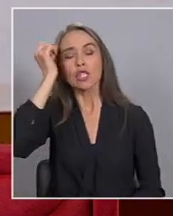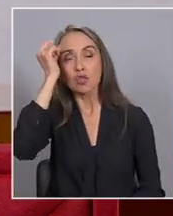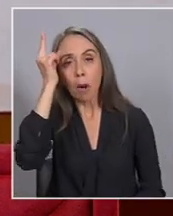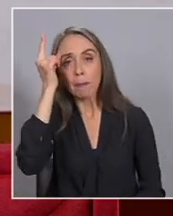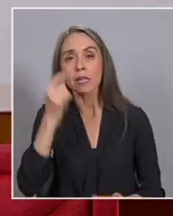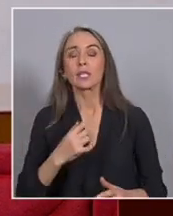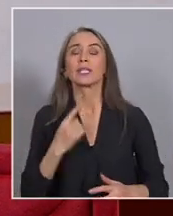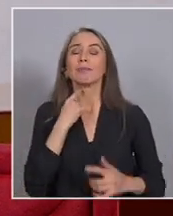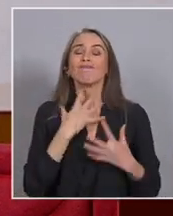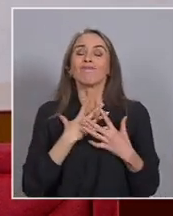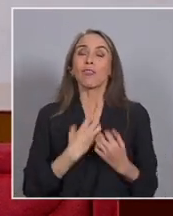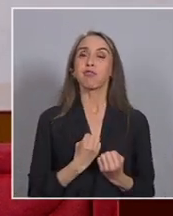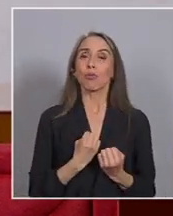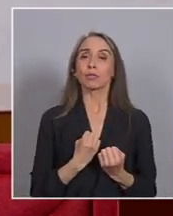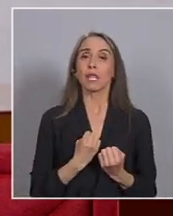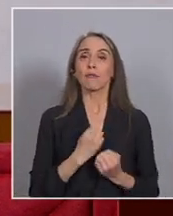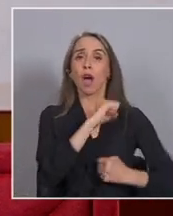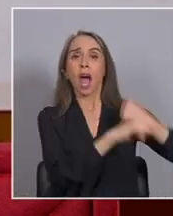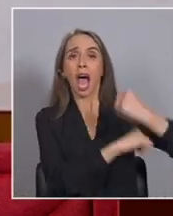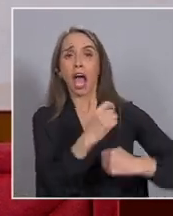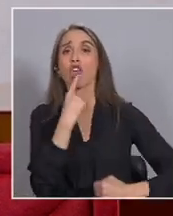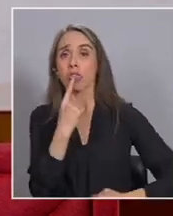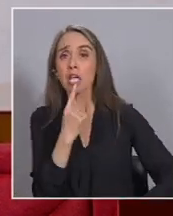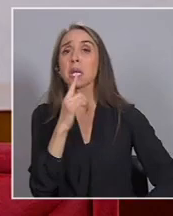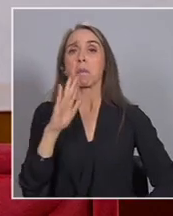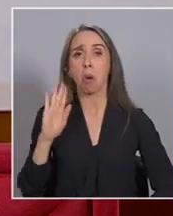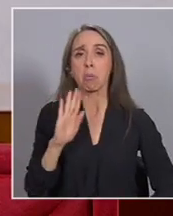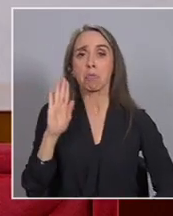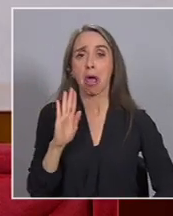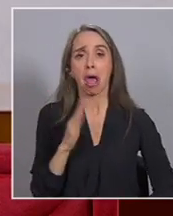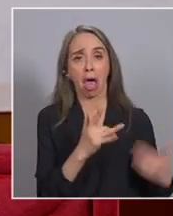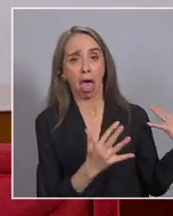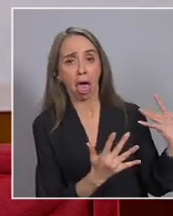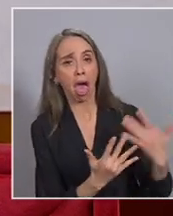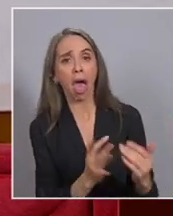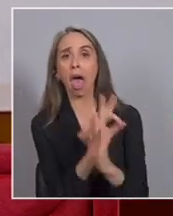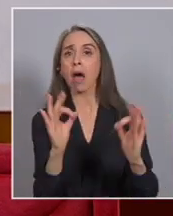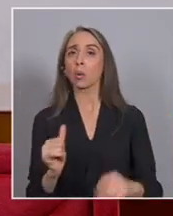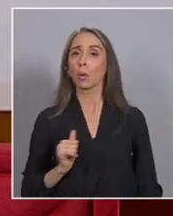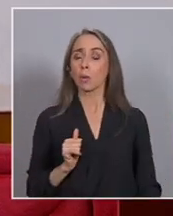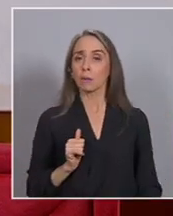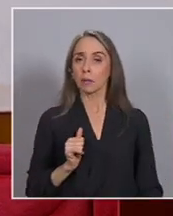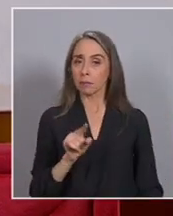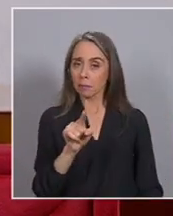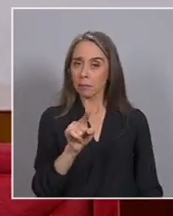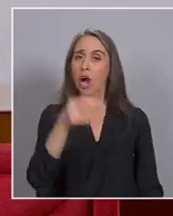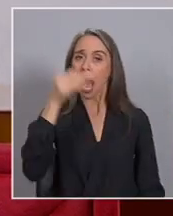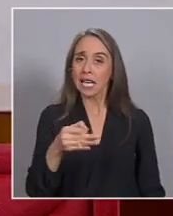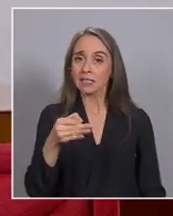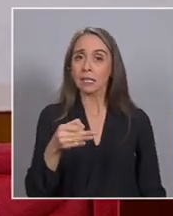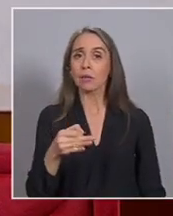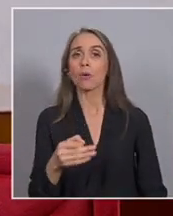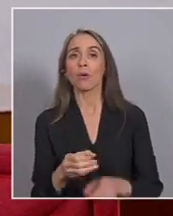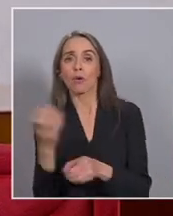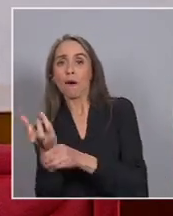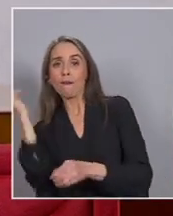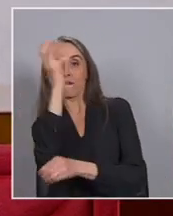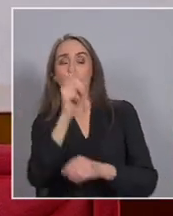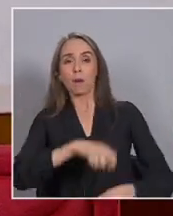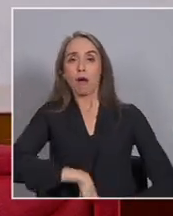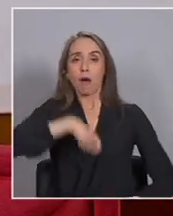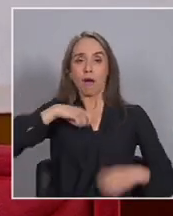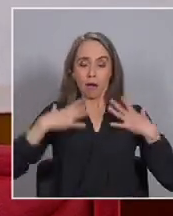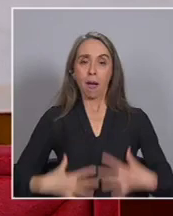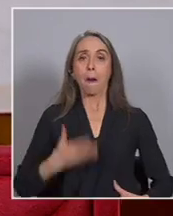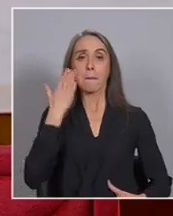puede generar las promesas por años no cumplidas, pero les aseguro también que las molotovs, los overoles blancos